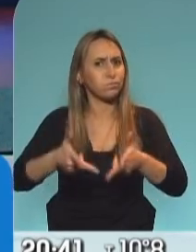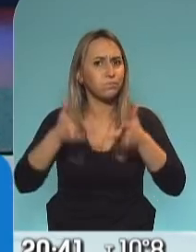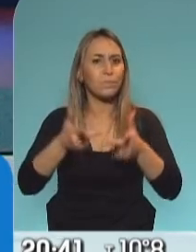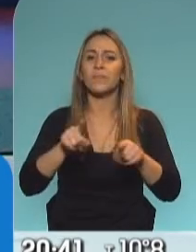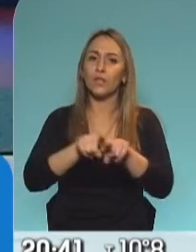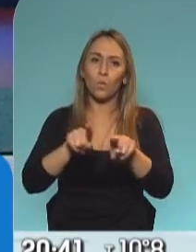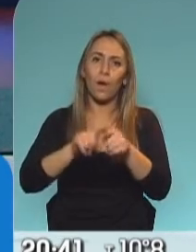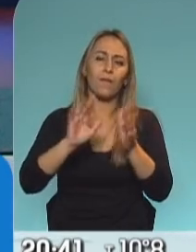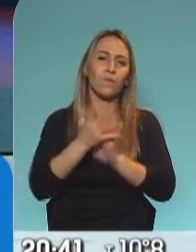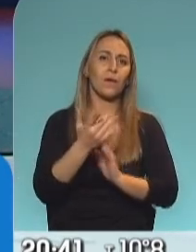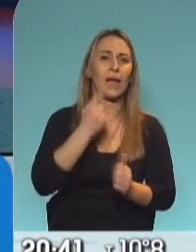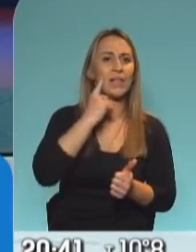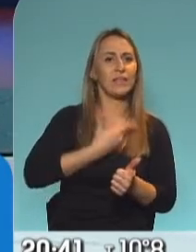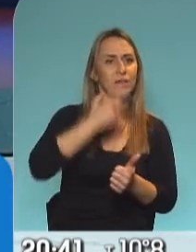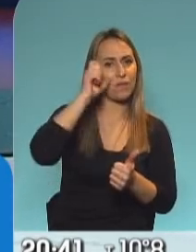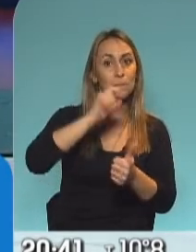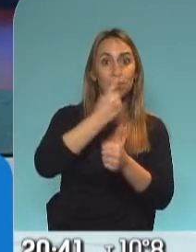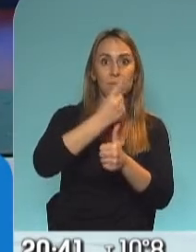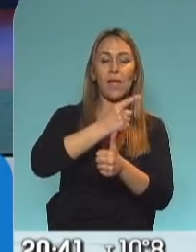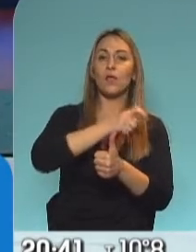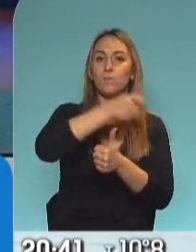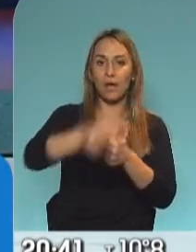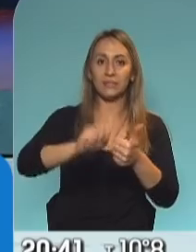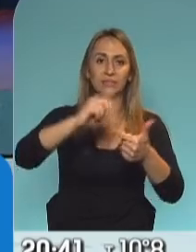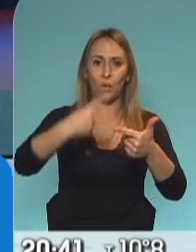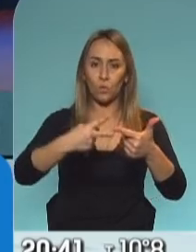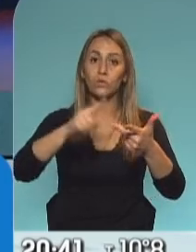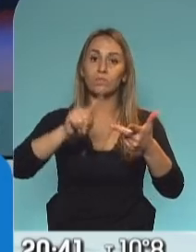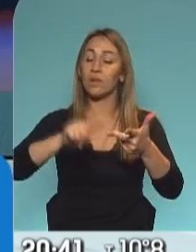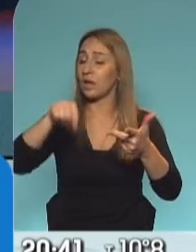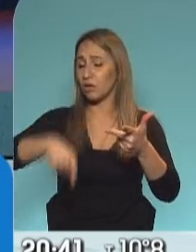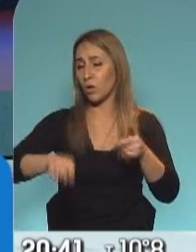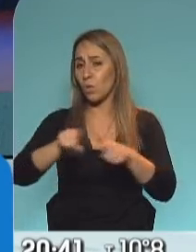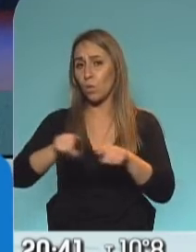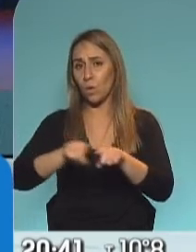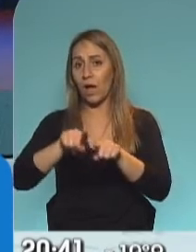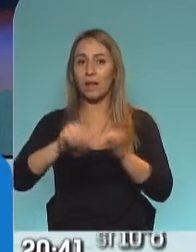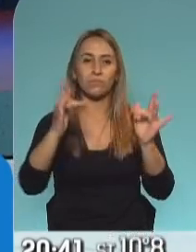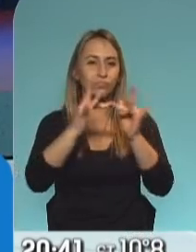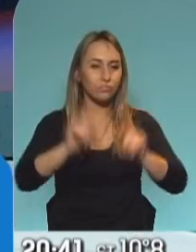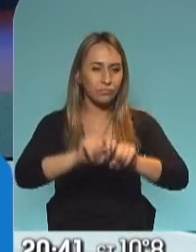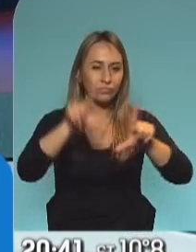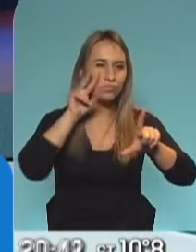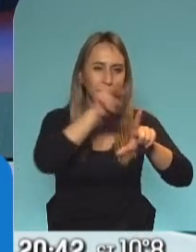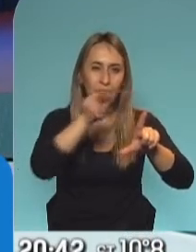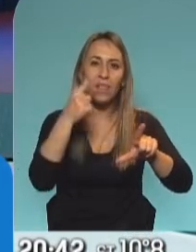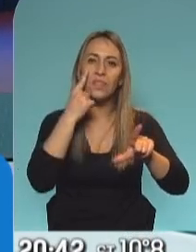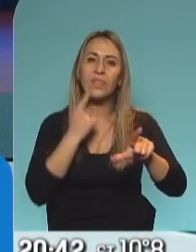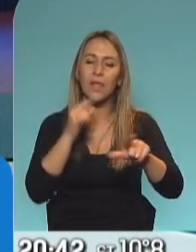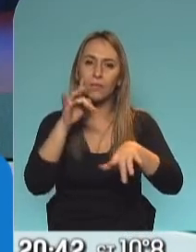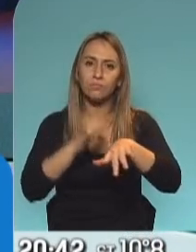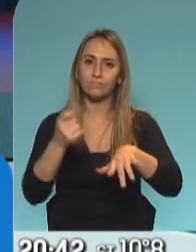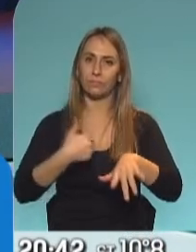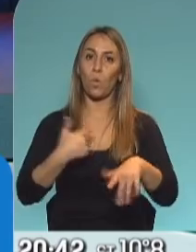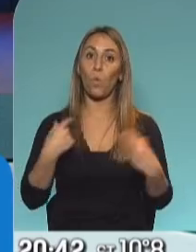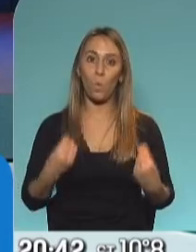IFE 1 y en el IFE 2, entrando a la página de ANSES para ver qué día le toca, si es titular de la asignación universal, estamos en